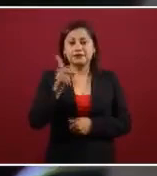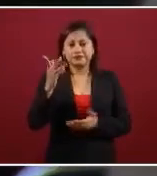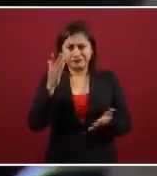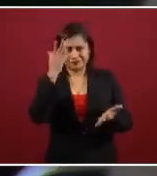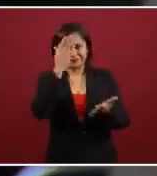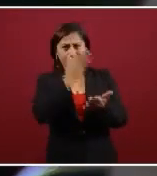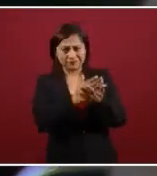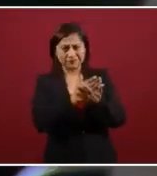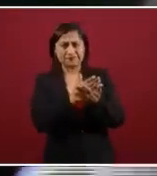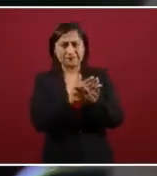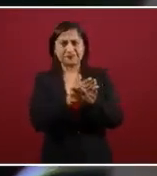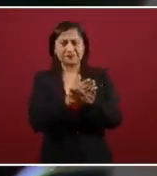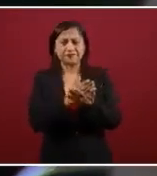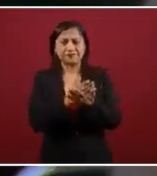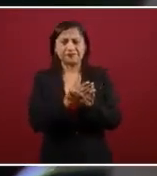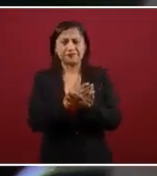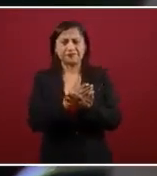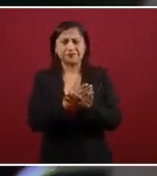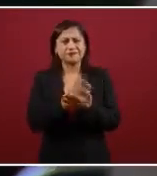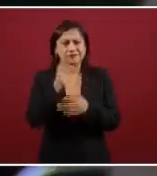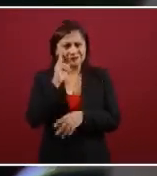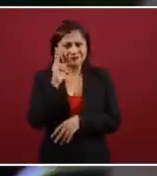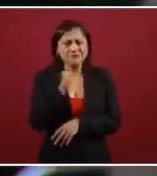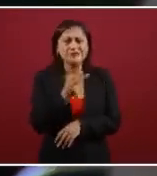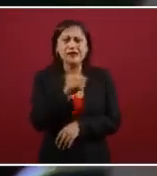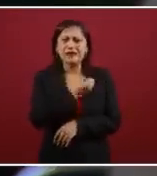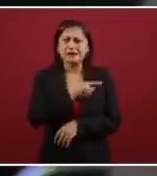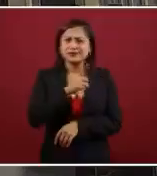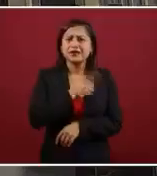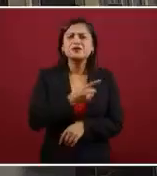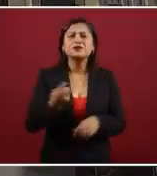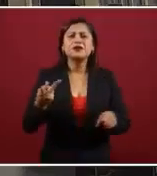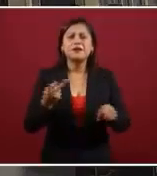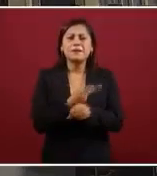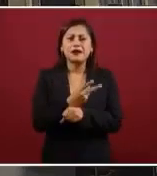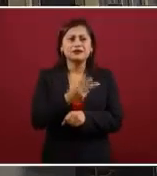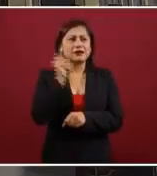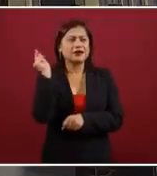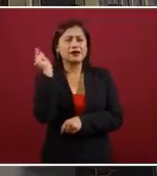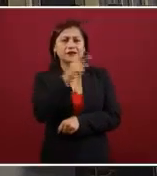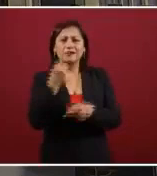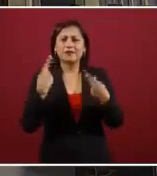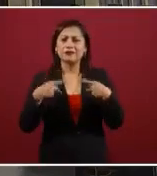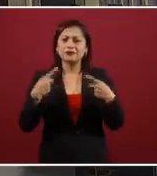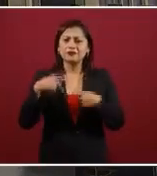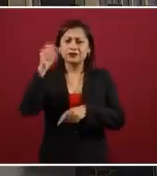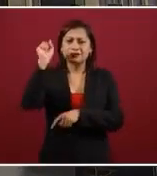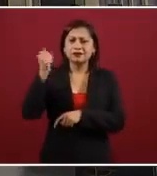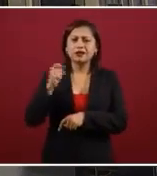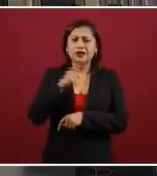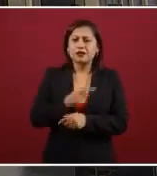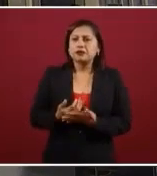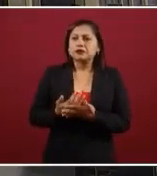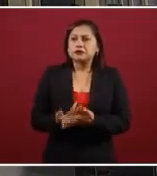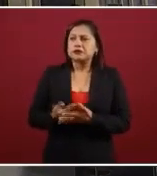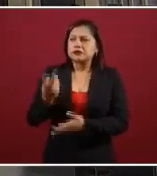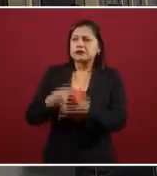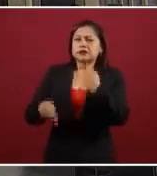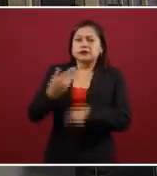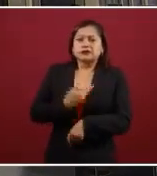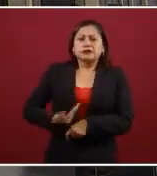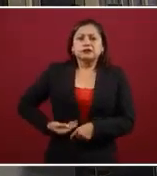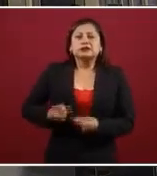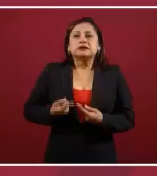salud. ¿Qué se va a hacer en Sinaloa con la presencia del presidente? Están todos desesperados. ¿Qué va a pasar?